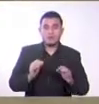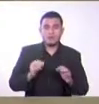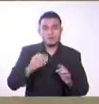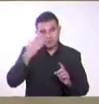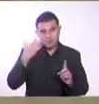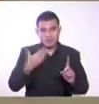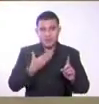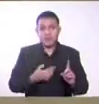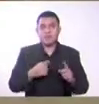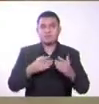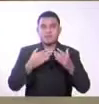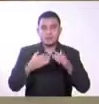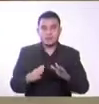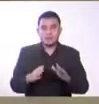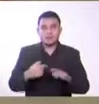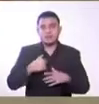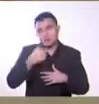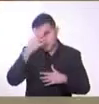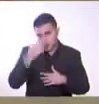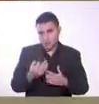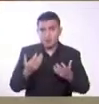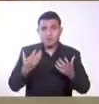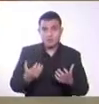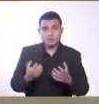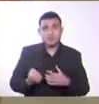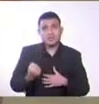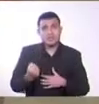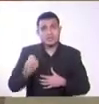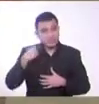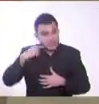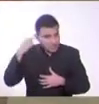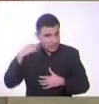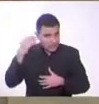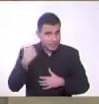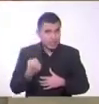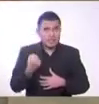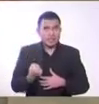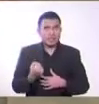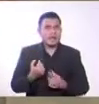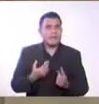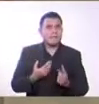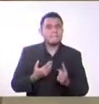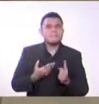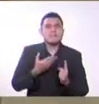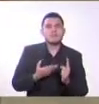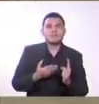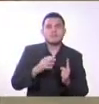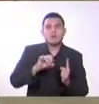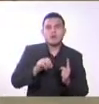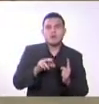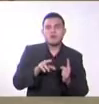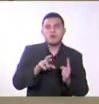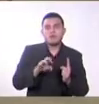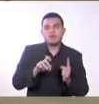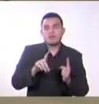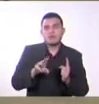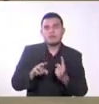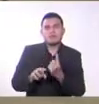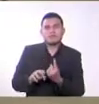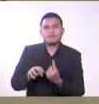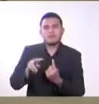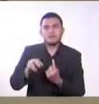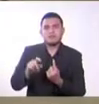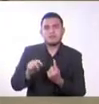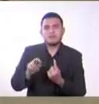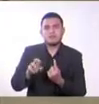esa diferencia que creo que muchos estudiantes tendrán. Eso de la persona jurídica, de la persona natural, quiénes son, quienes